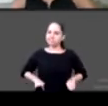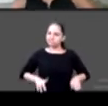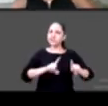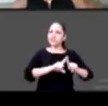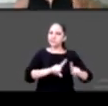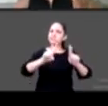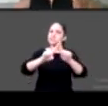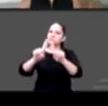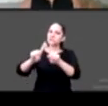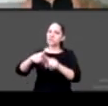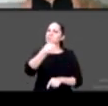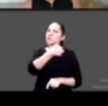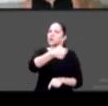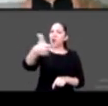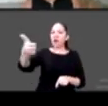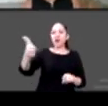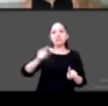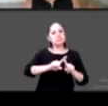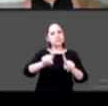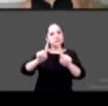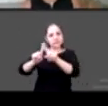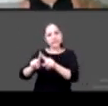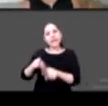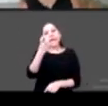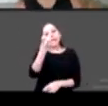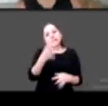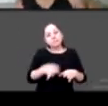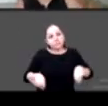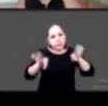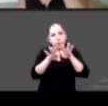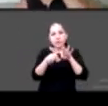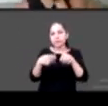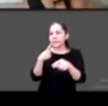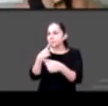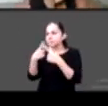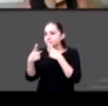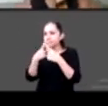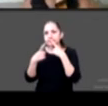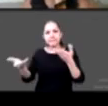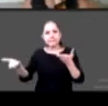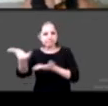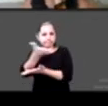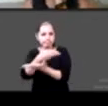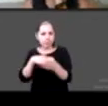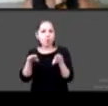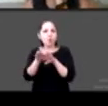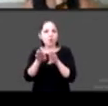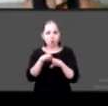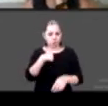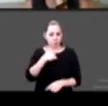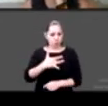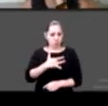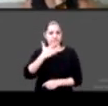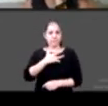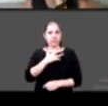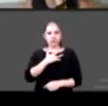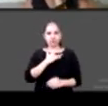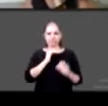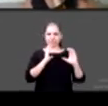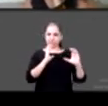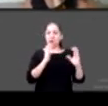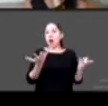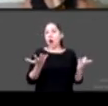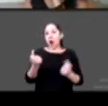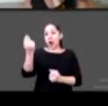puedo mostrar que pues podíamos salir a respirar fondo, salir de casa,